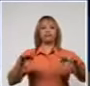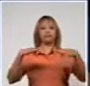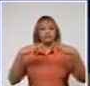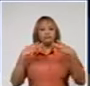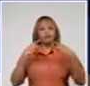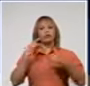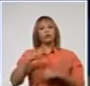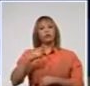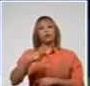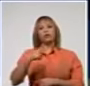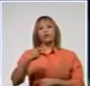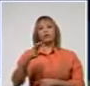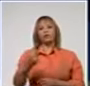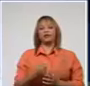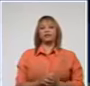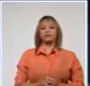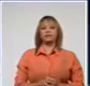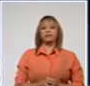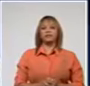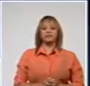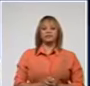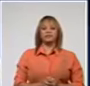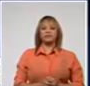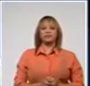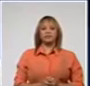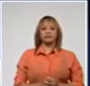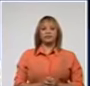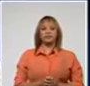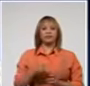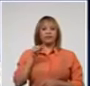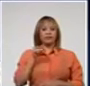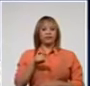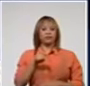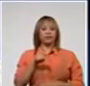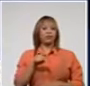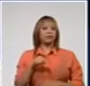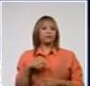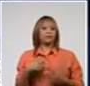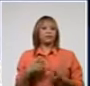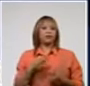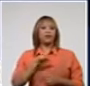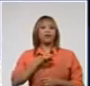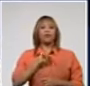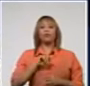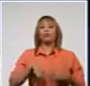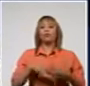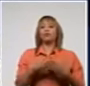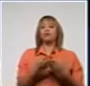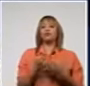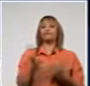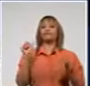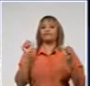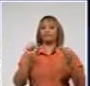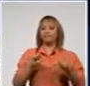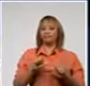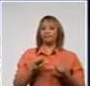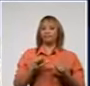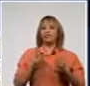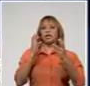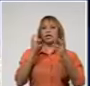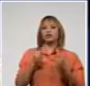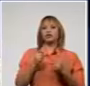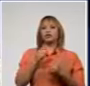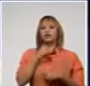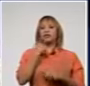información diariamente. Hoy un día con malos resultados, tenemos que lamentar, dar